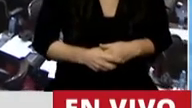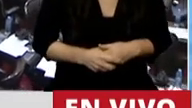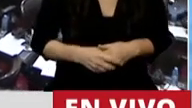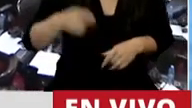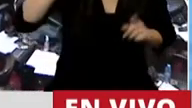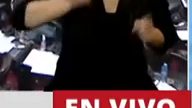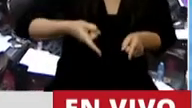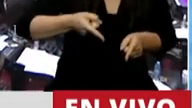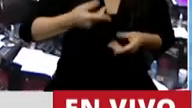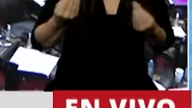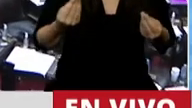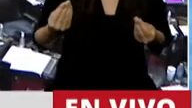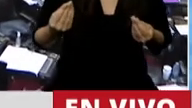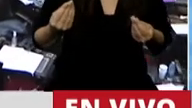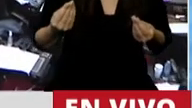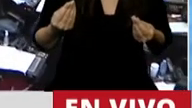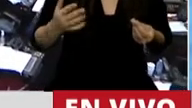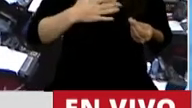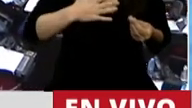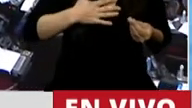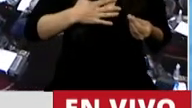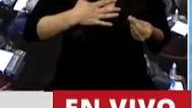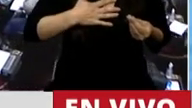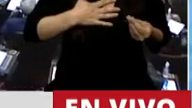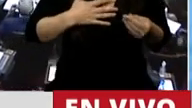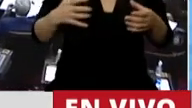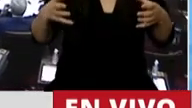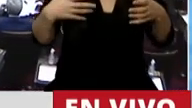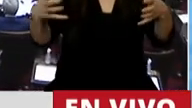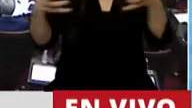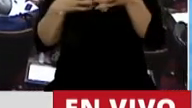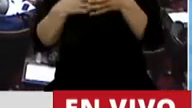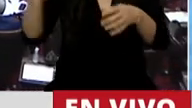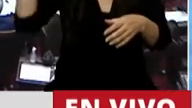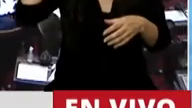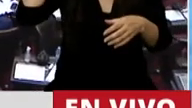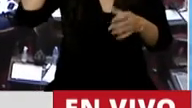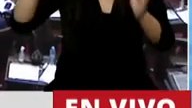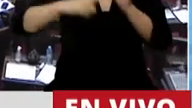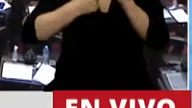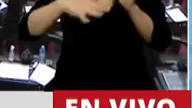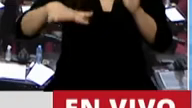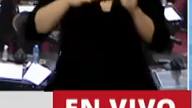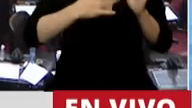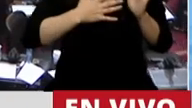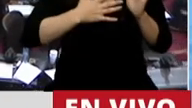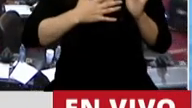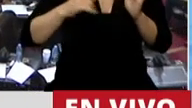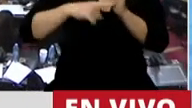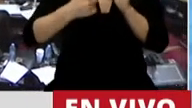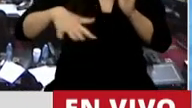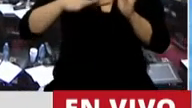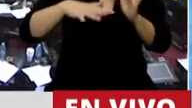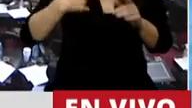mandato, porque pertenezco a la Unión Cívica Radical de la Capital Federal, de la Ciudad Autónoma de